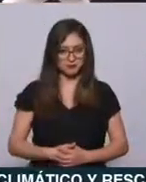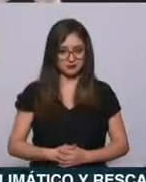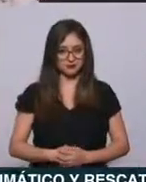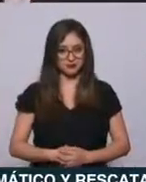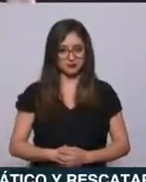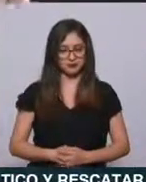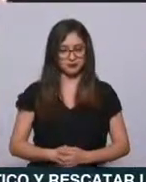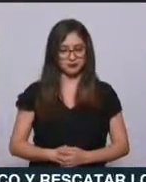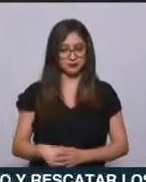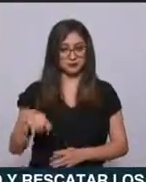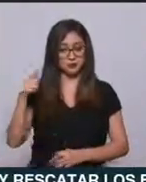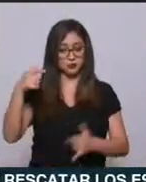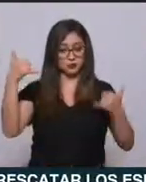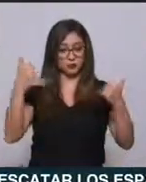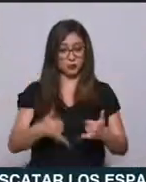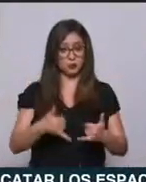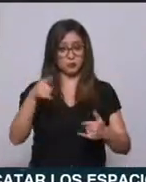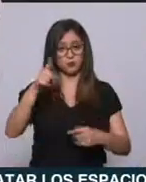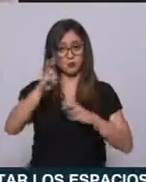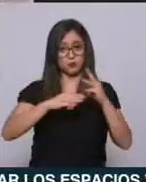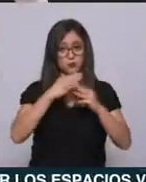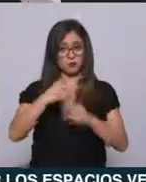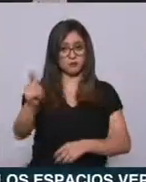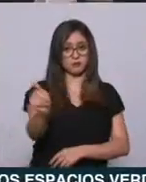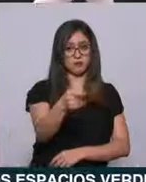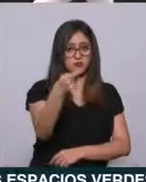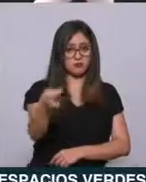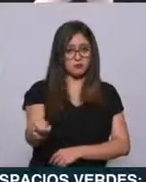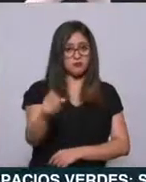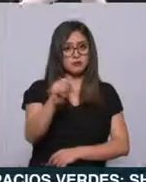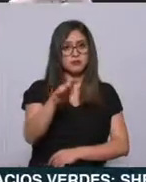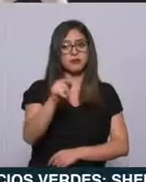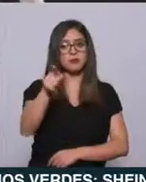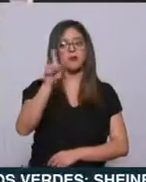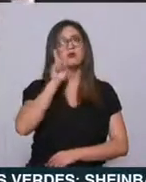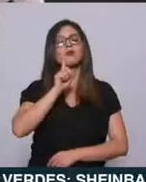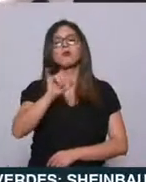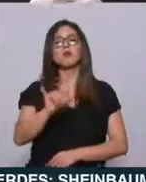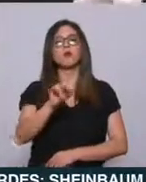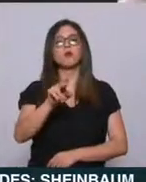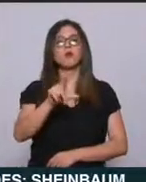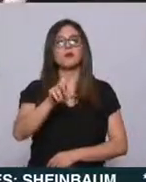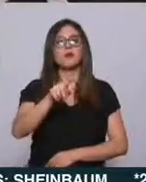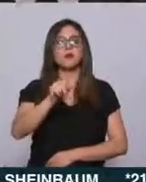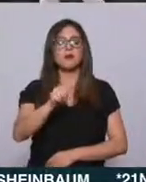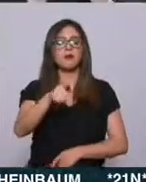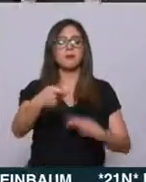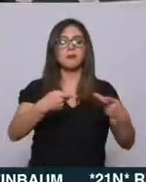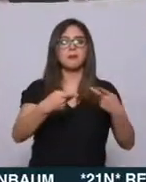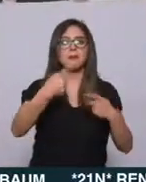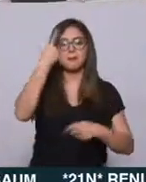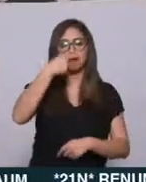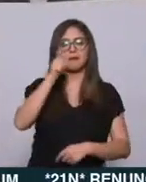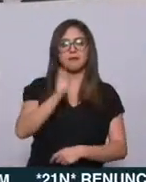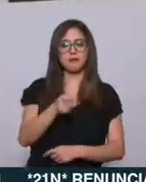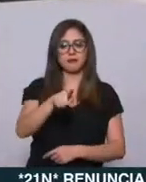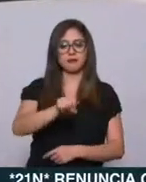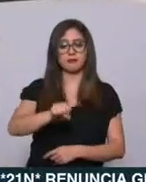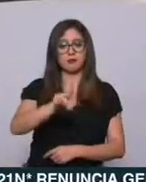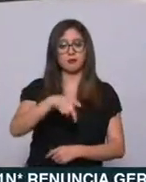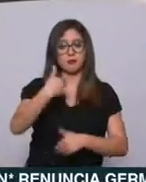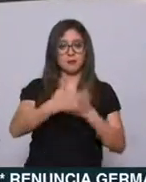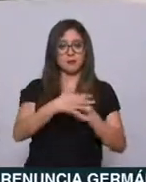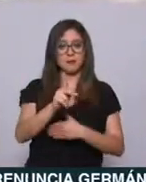Tras competir en la Copa del Mundo de Esgrima en Túnez, modalidad de sable, la mexicana Julieta Toledo se prepara para participar este fin de semana en el Grand